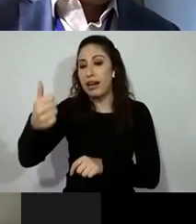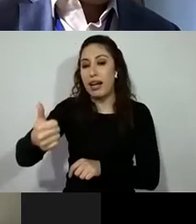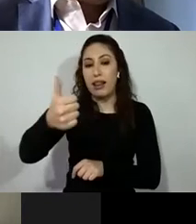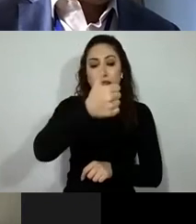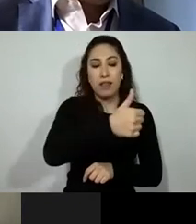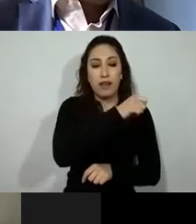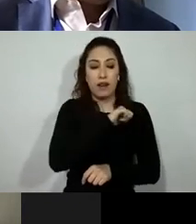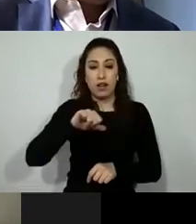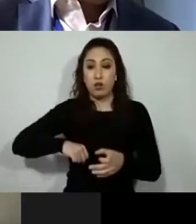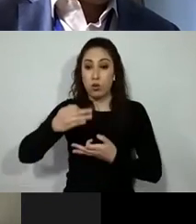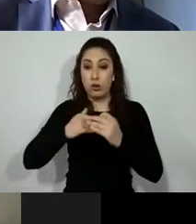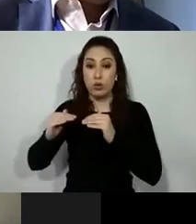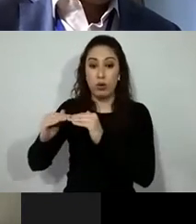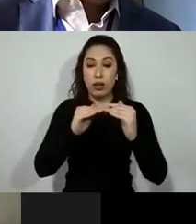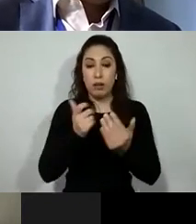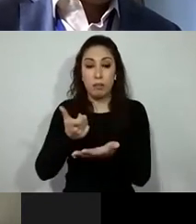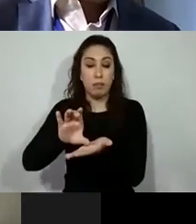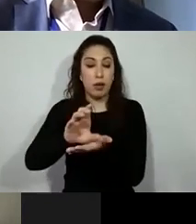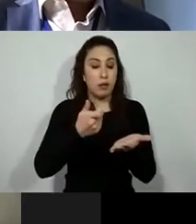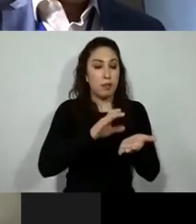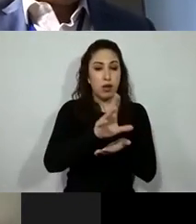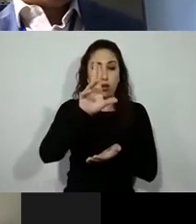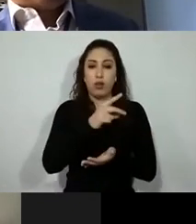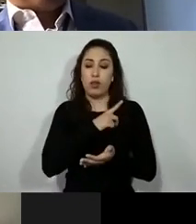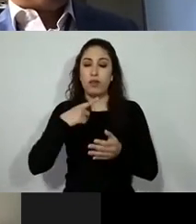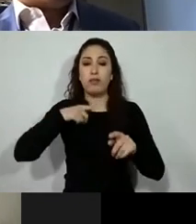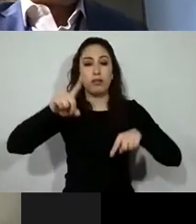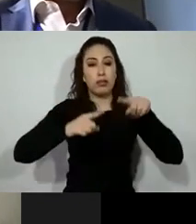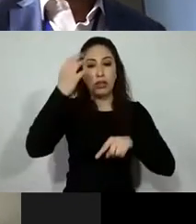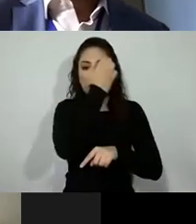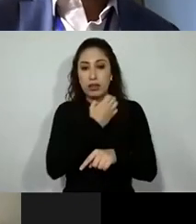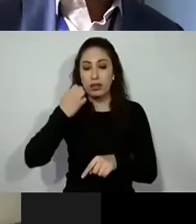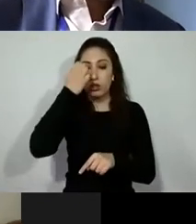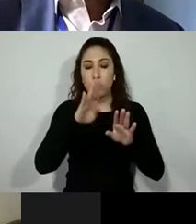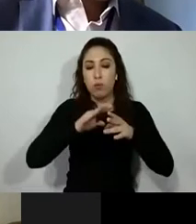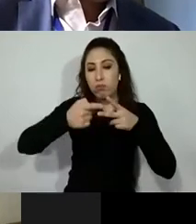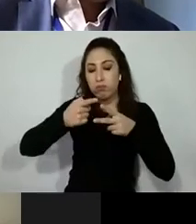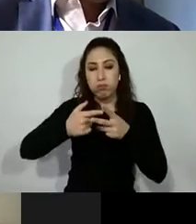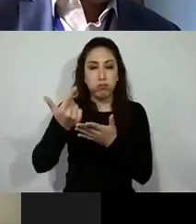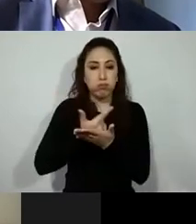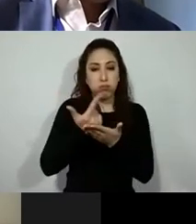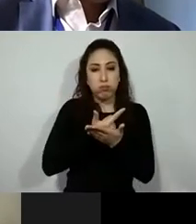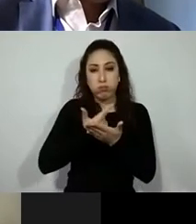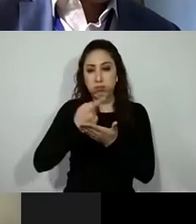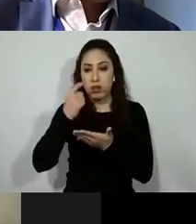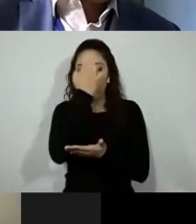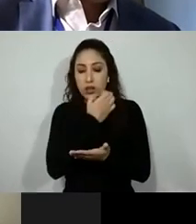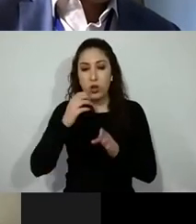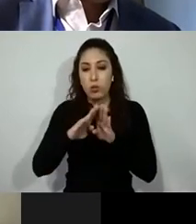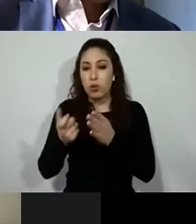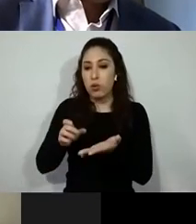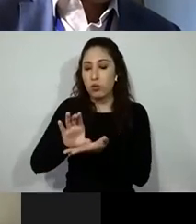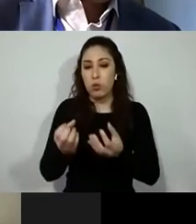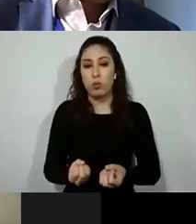y distribuyan los recursos mediante fórmulas con indicadores públicos y replicables. Dos,